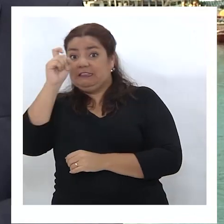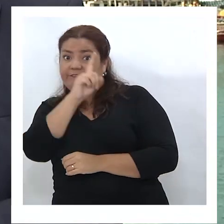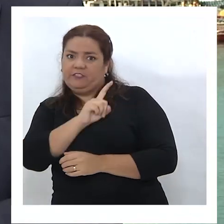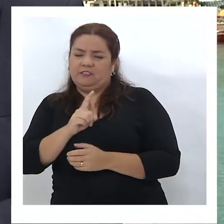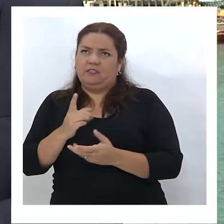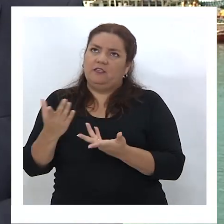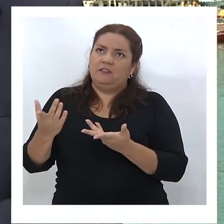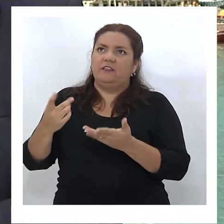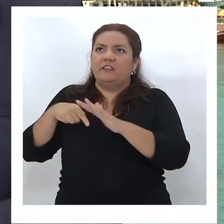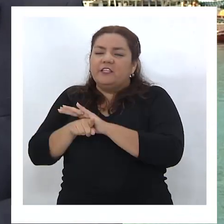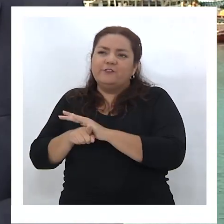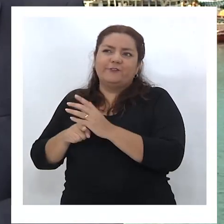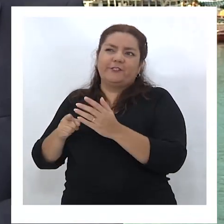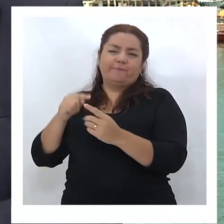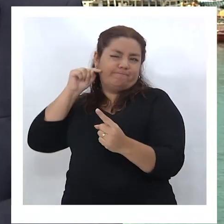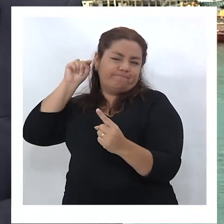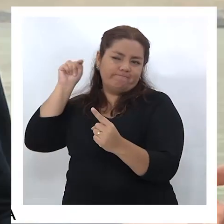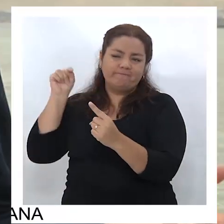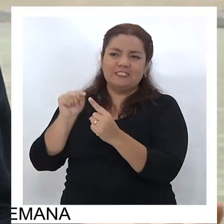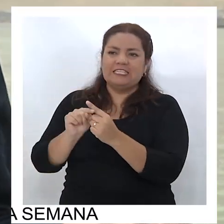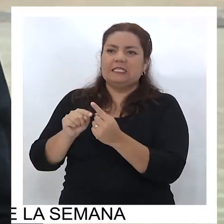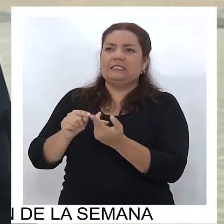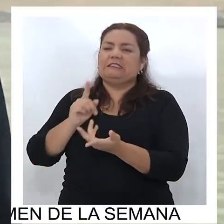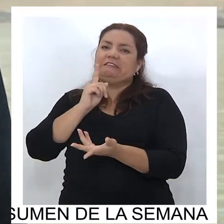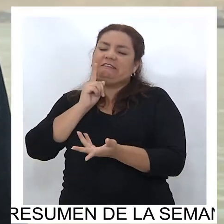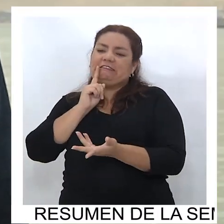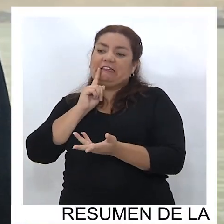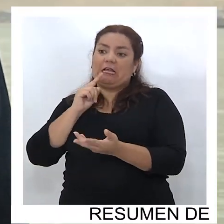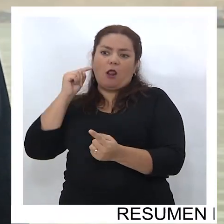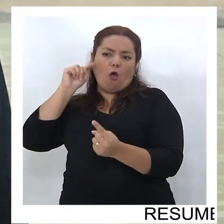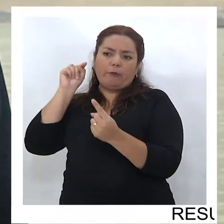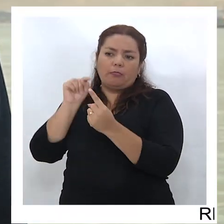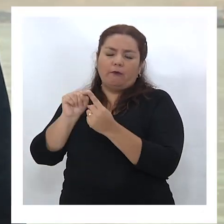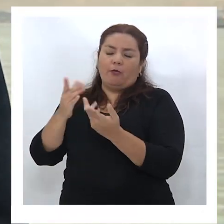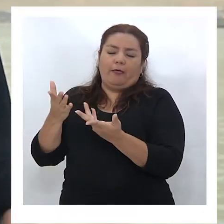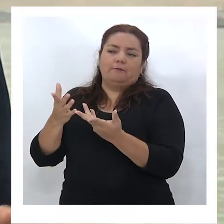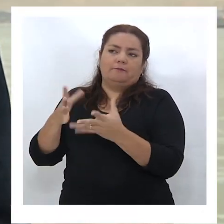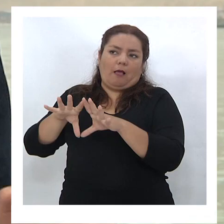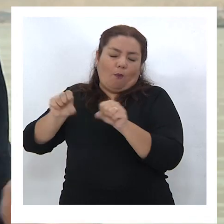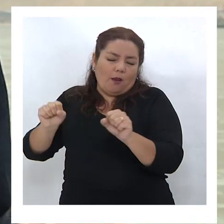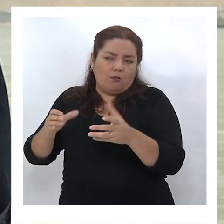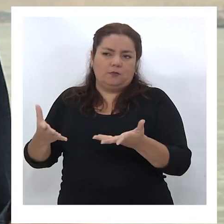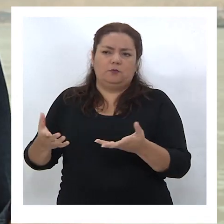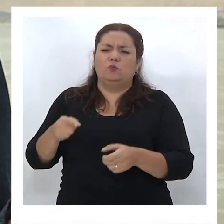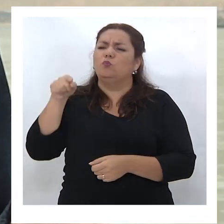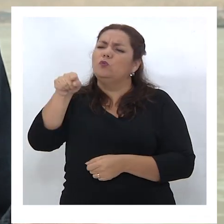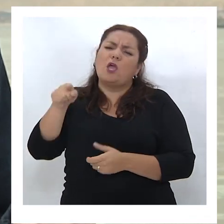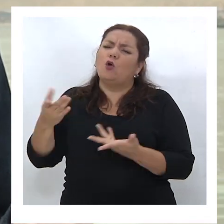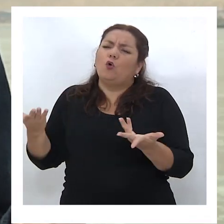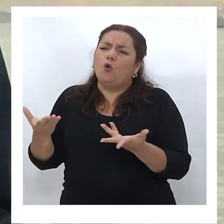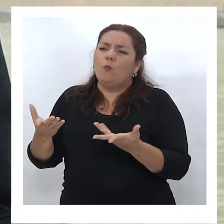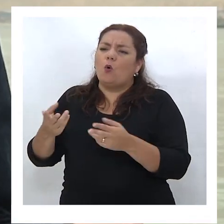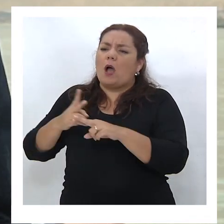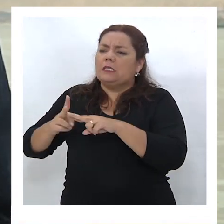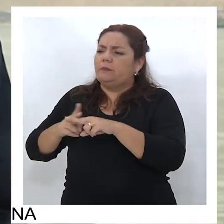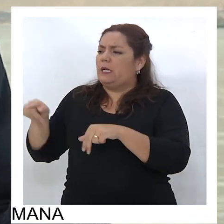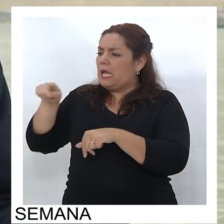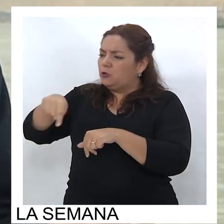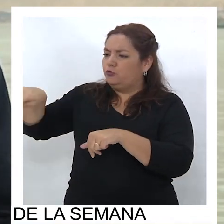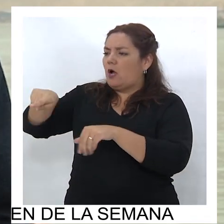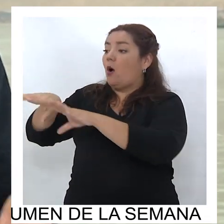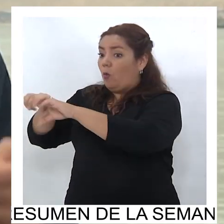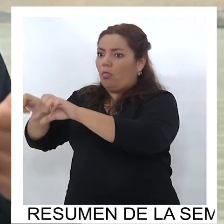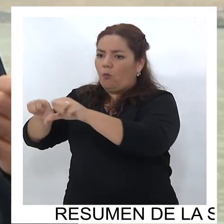¿cierto?, de su misión, tienen este objetivo, digamos. Entonces, ¿cómo logran ustedes convencerlo? Porque también significa de